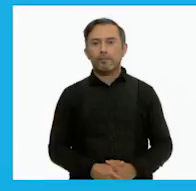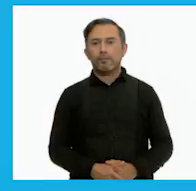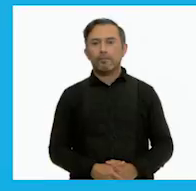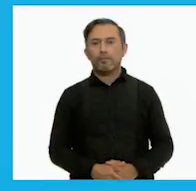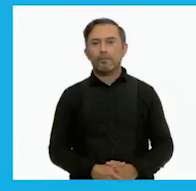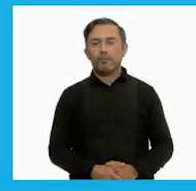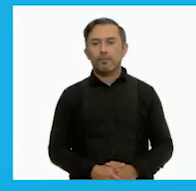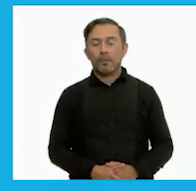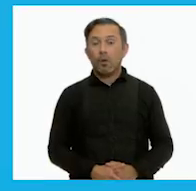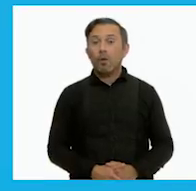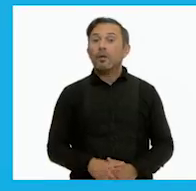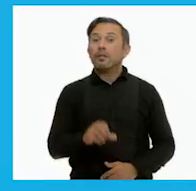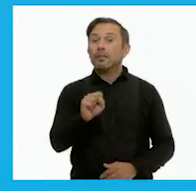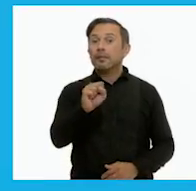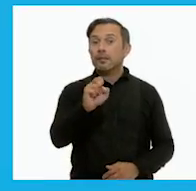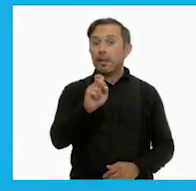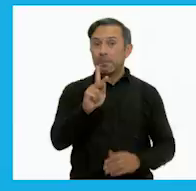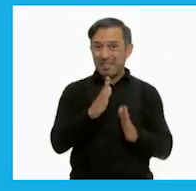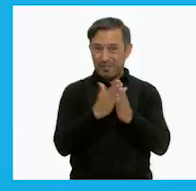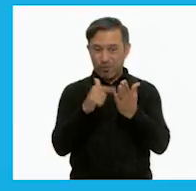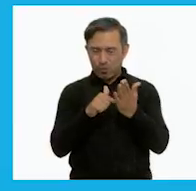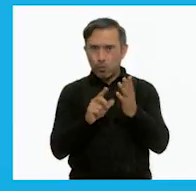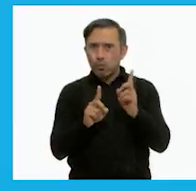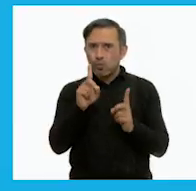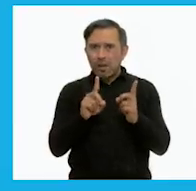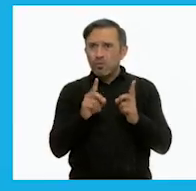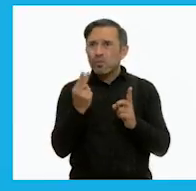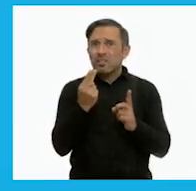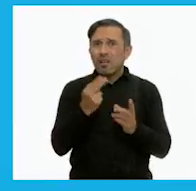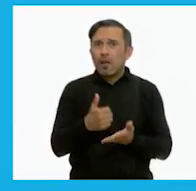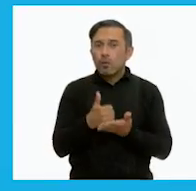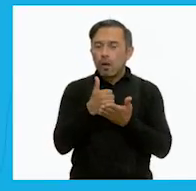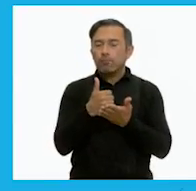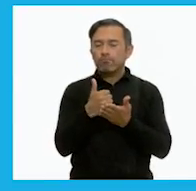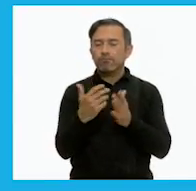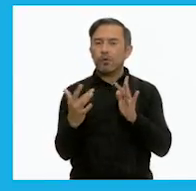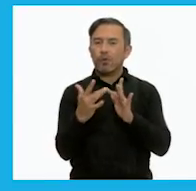Si necesitas ayuda para resolver tus dudas, contáctanos.